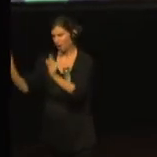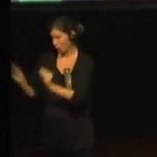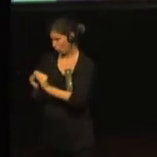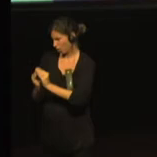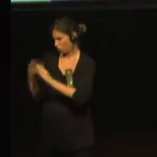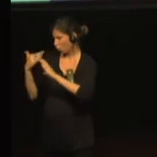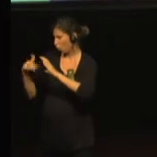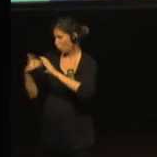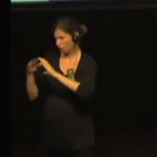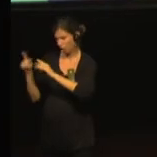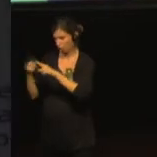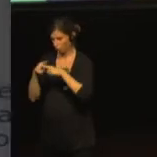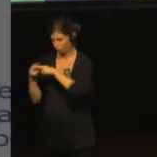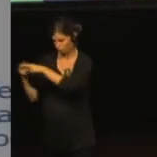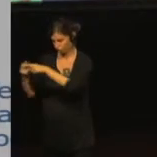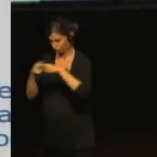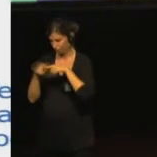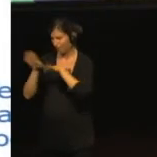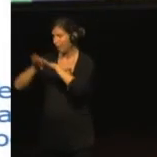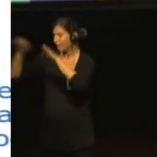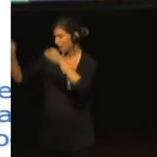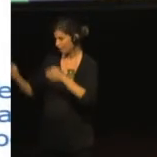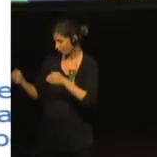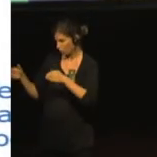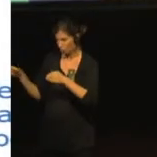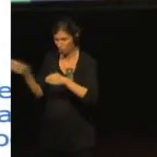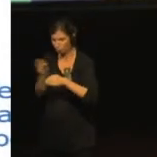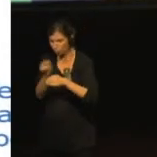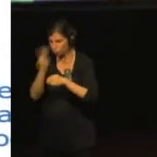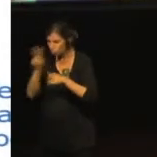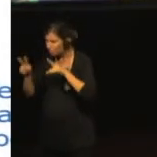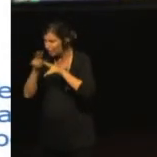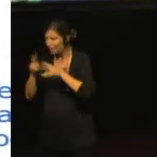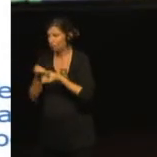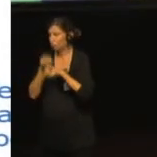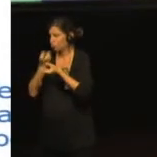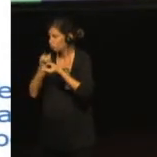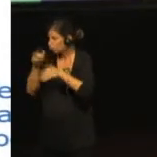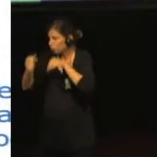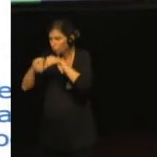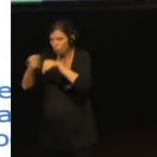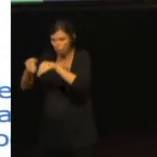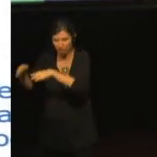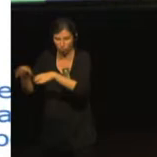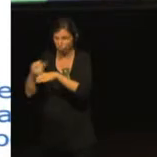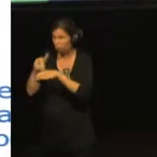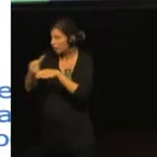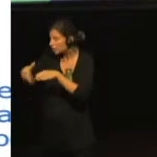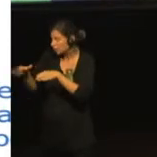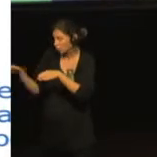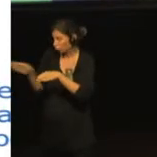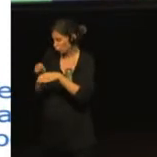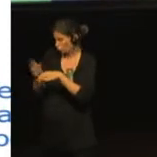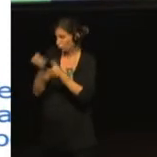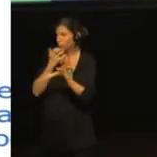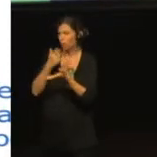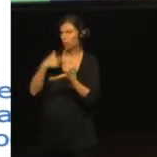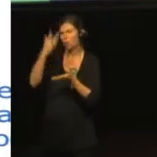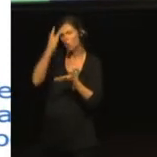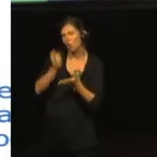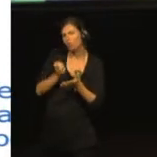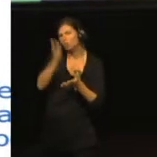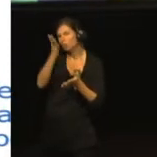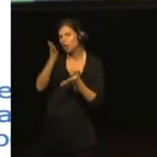donde todo el mundo pudiese encontrar los productos que habíamos creado, por ejemplo, las versiones finales de